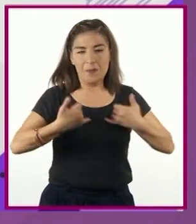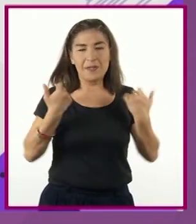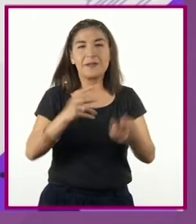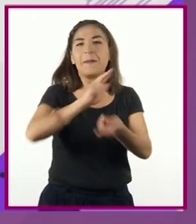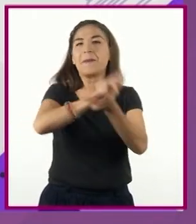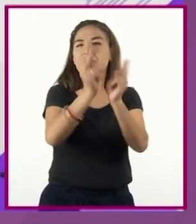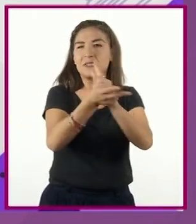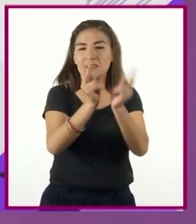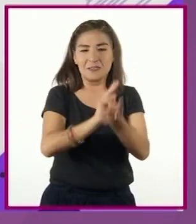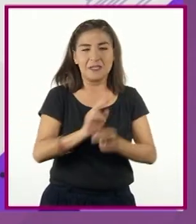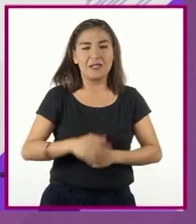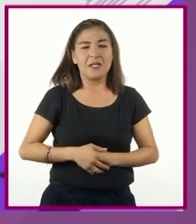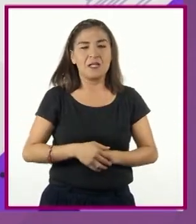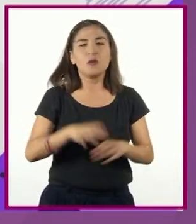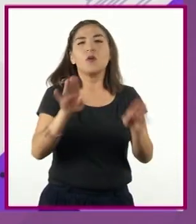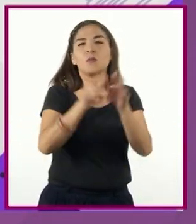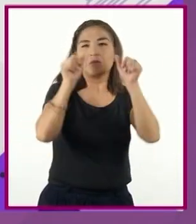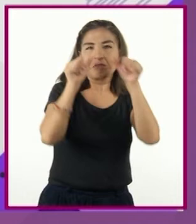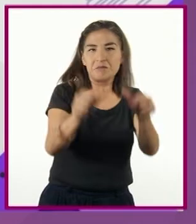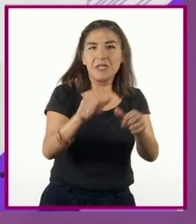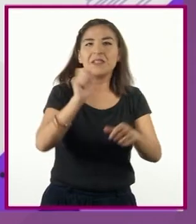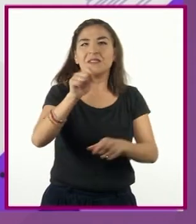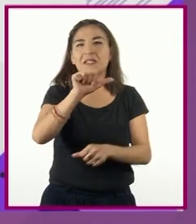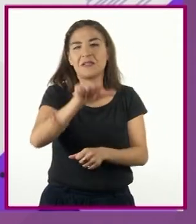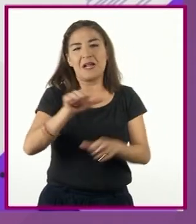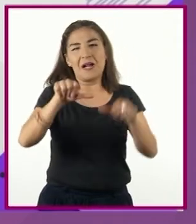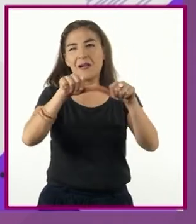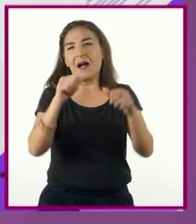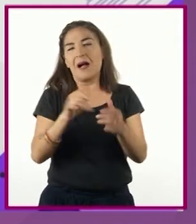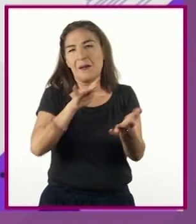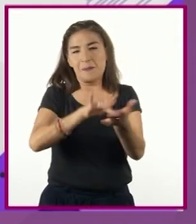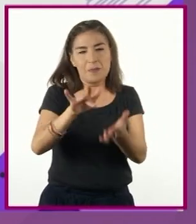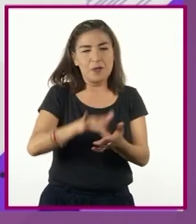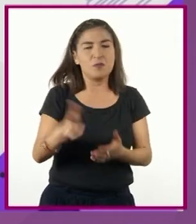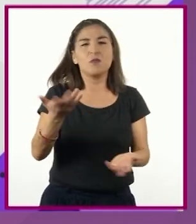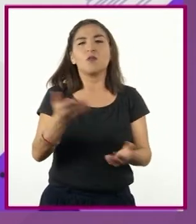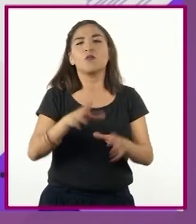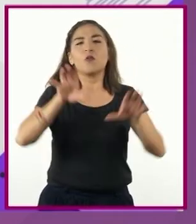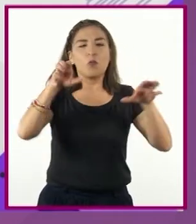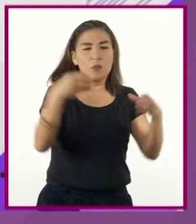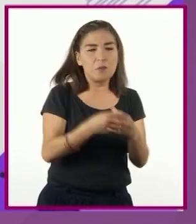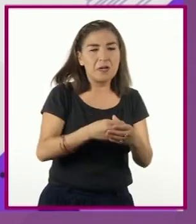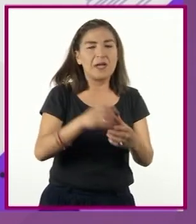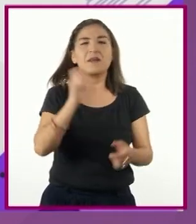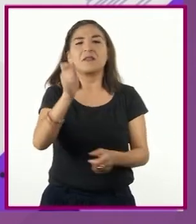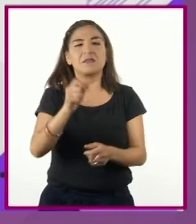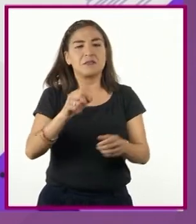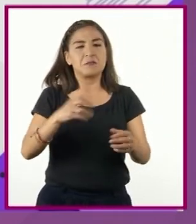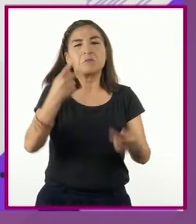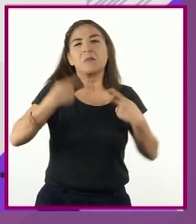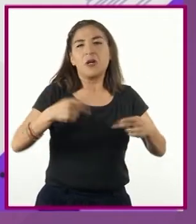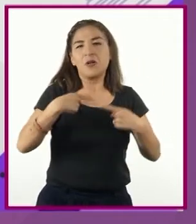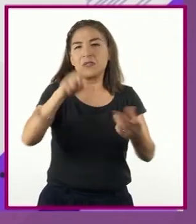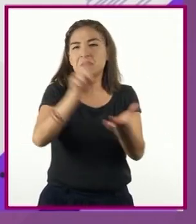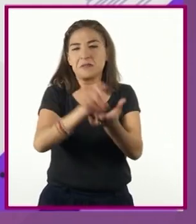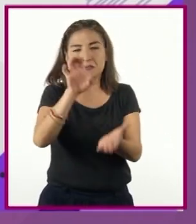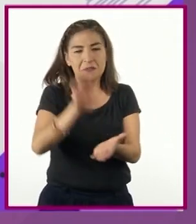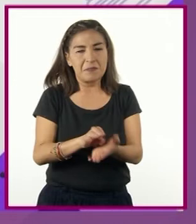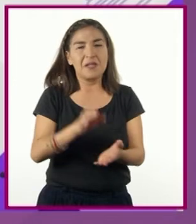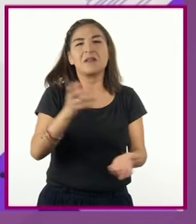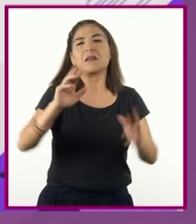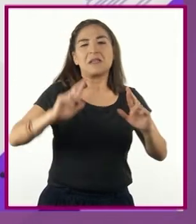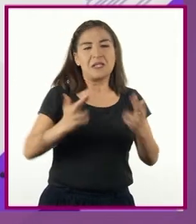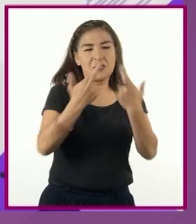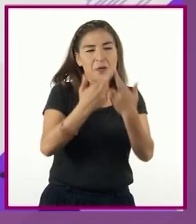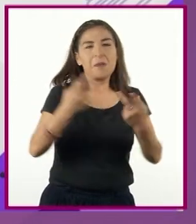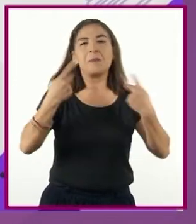social, comunitarios, étnicos, de diversidad sexual, de personas con discapacidad, virtuales,